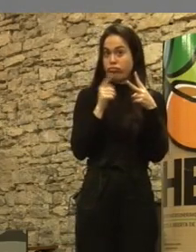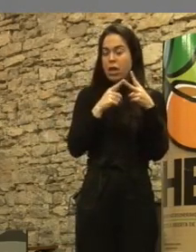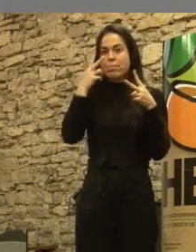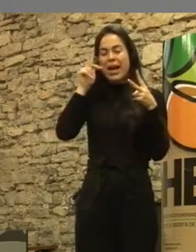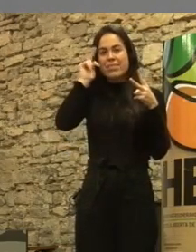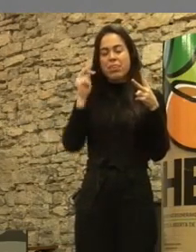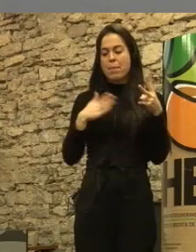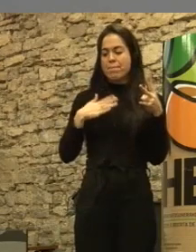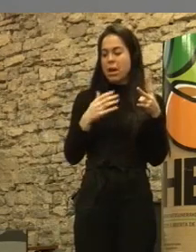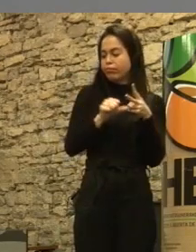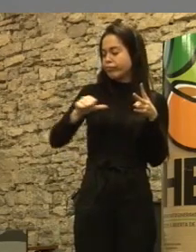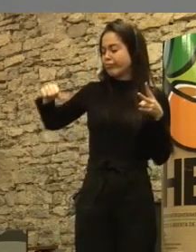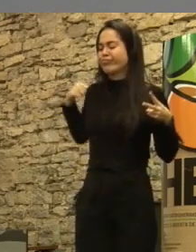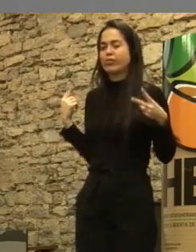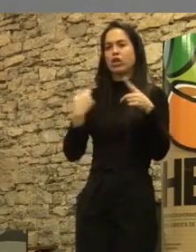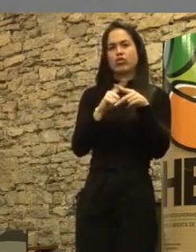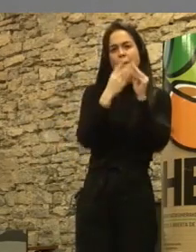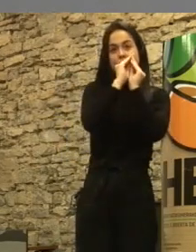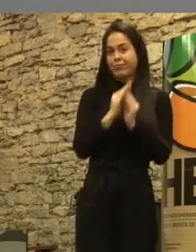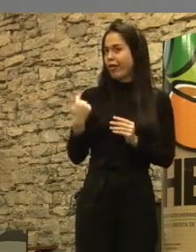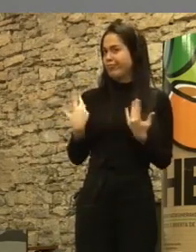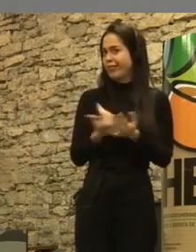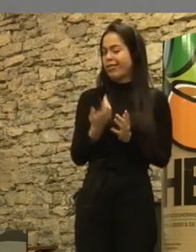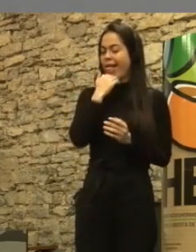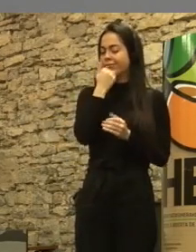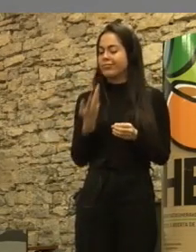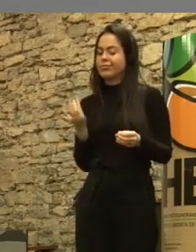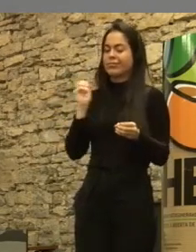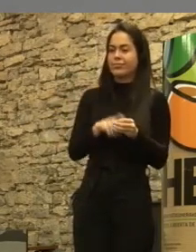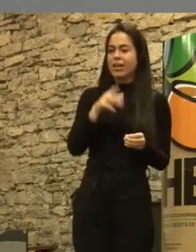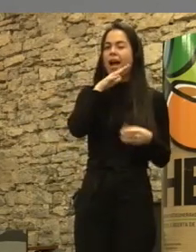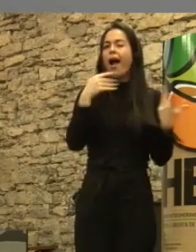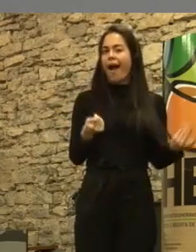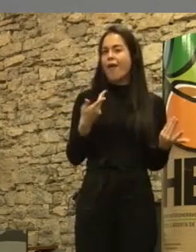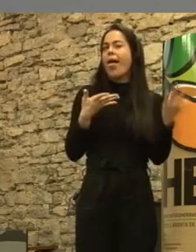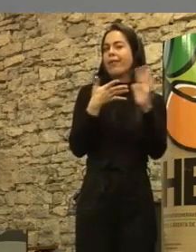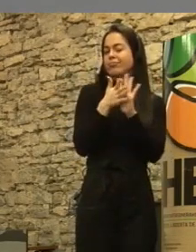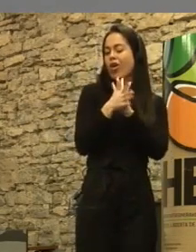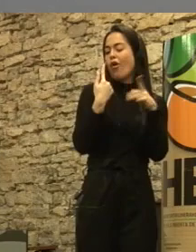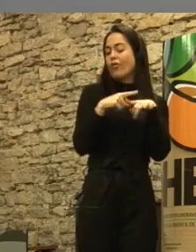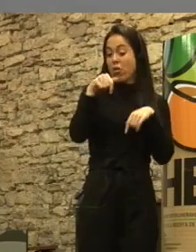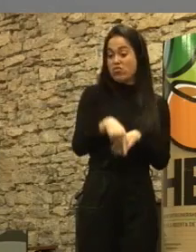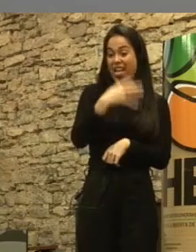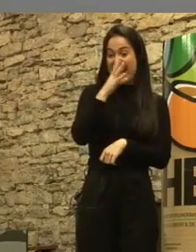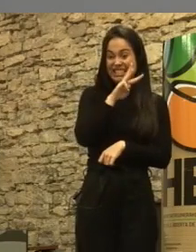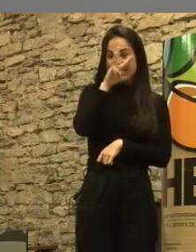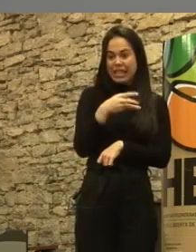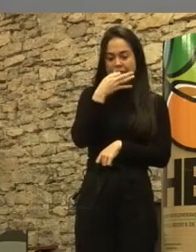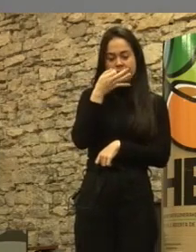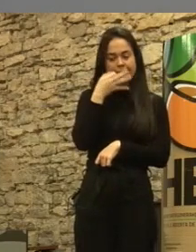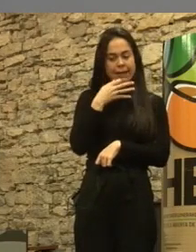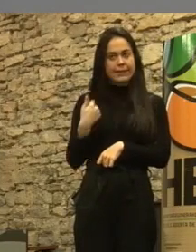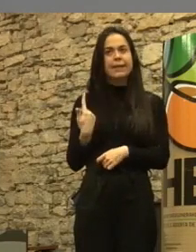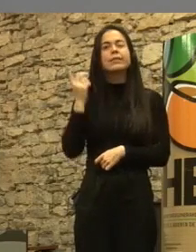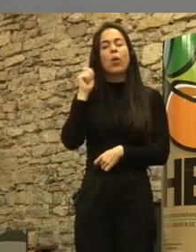que curiosamente en cada uno de ellos he intentado como incordiar. Ahora os pondré algunos ejemplos de rabiosa actualidad, hay incluso uno hoy a las 3 de la tarde que me tiene sin dormir, que ahora